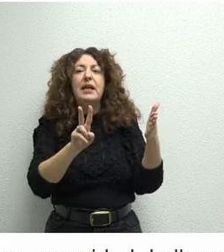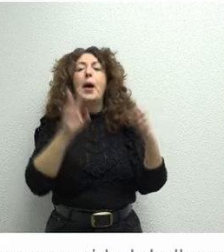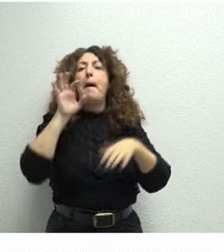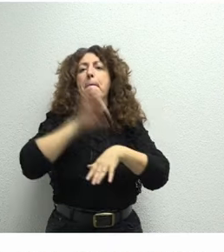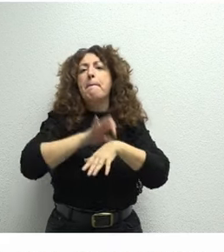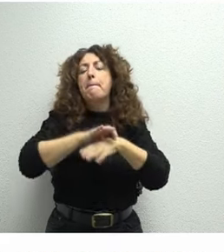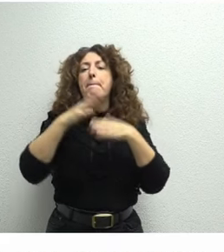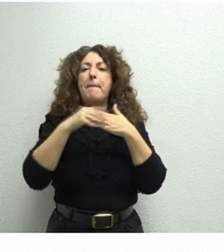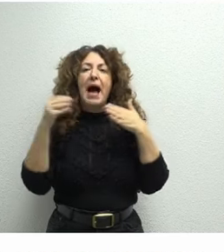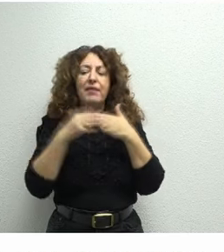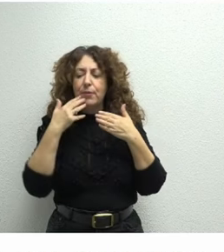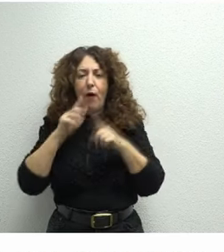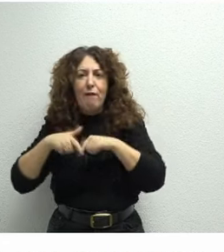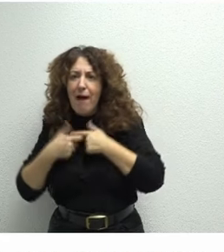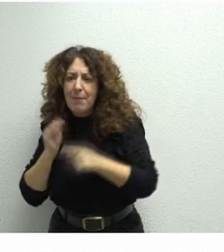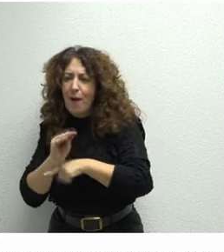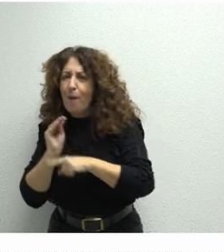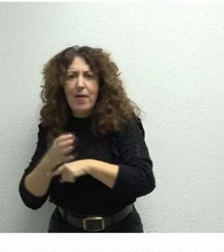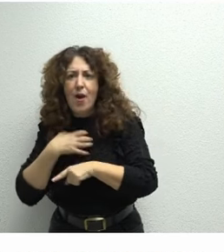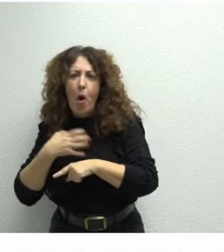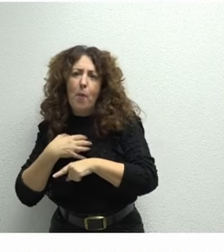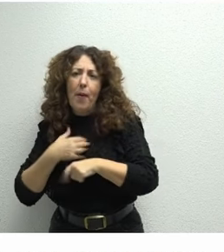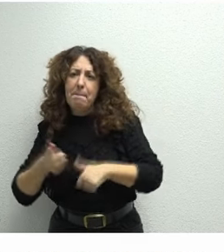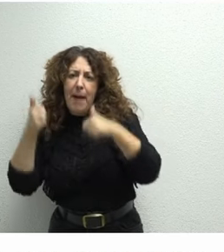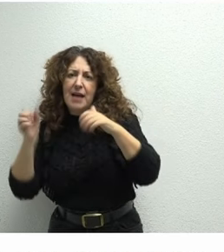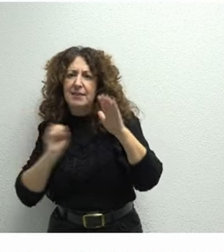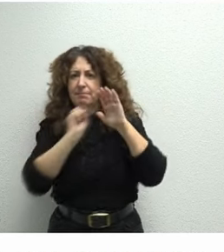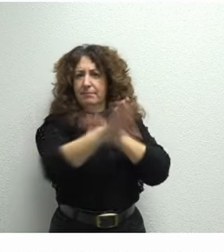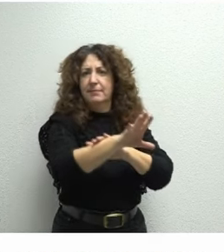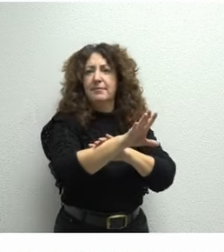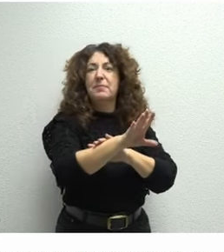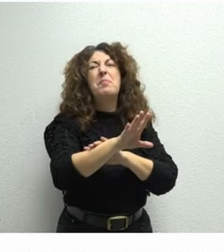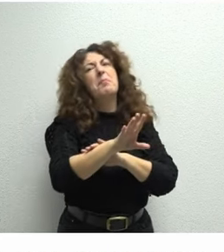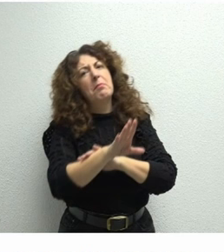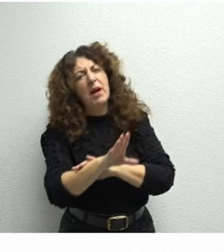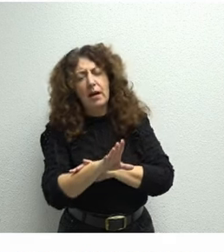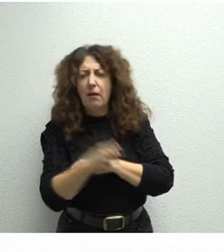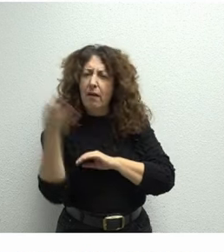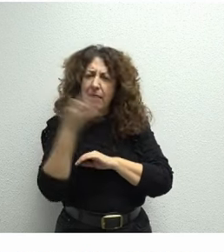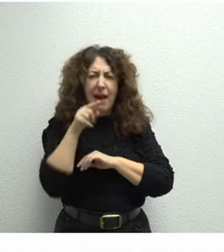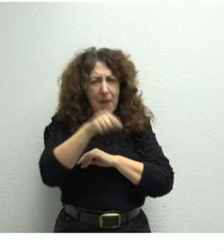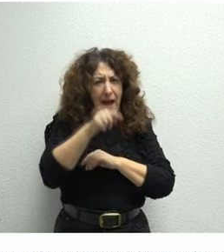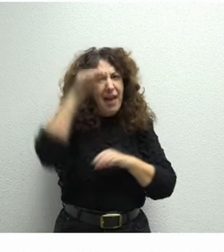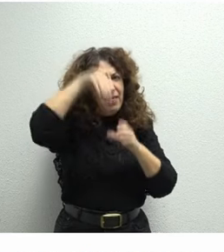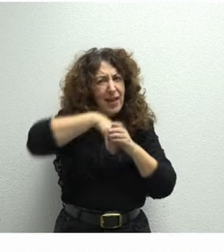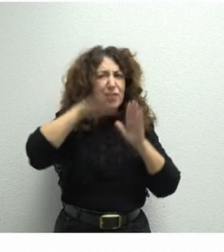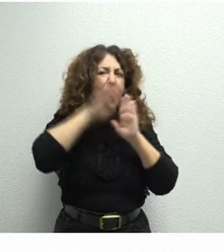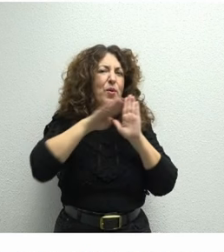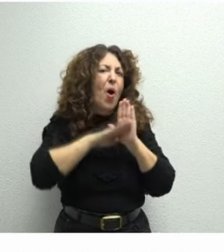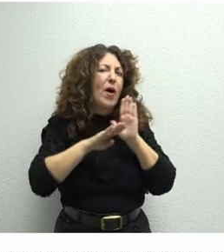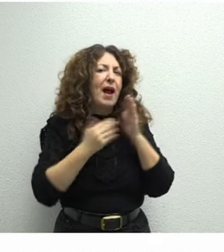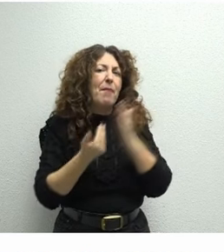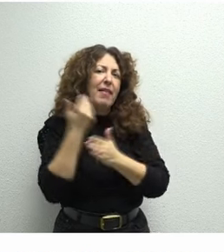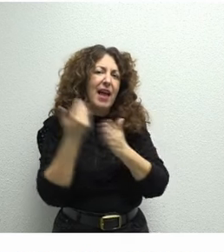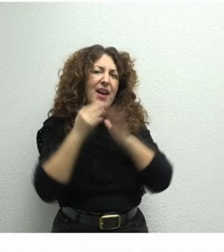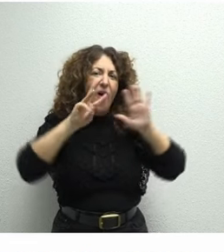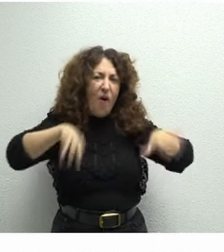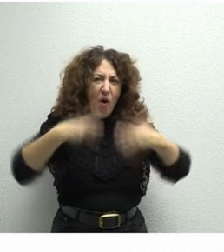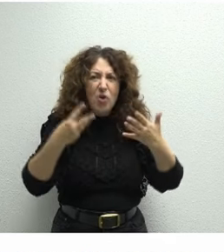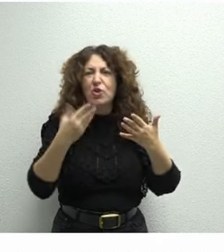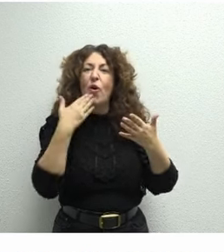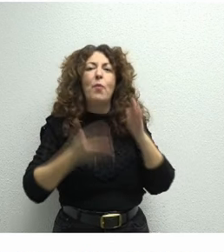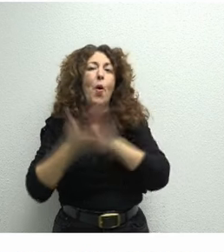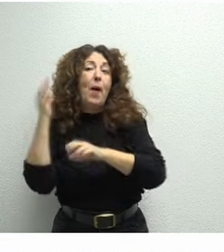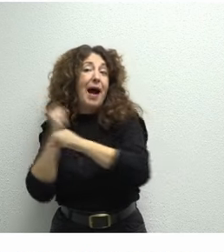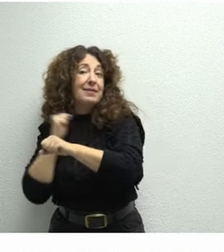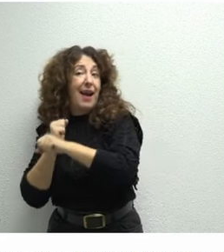no no puede hacerse cargo de ello pero que a la vez A mí me parece que deberían tener un programa diario de 8 horas como tenemos todos que salimos a nuestra casa a trabajar